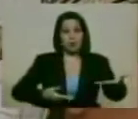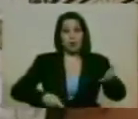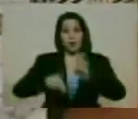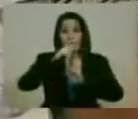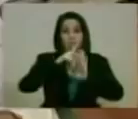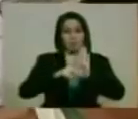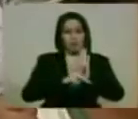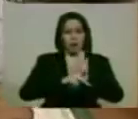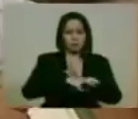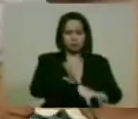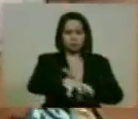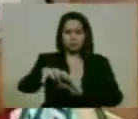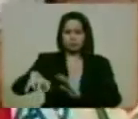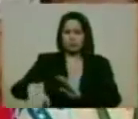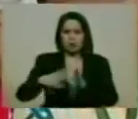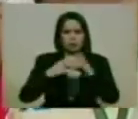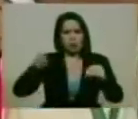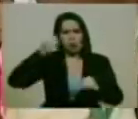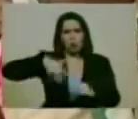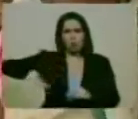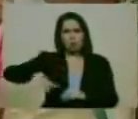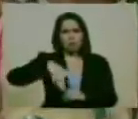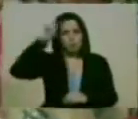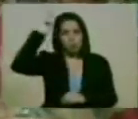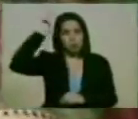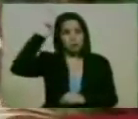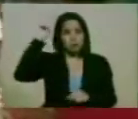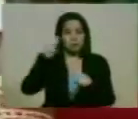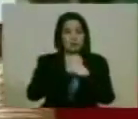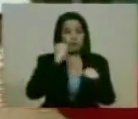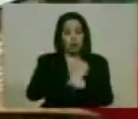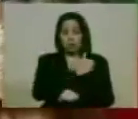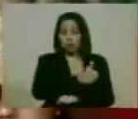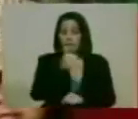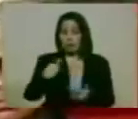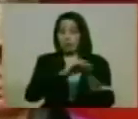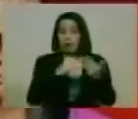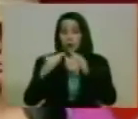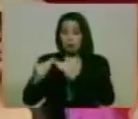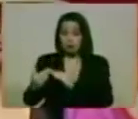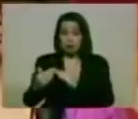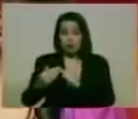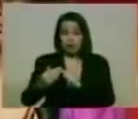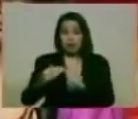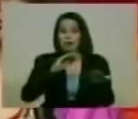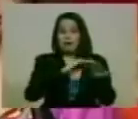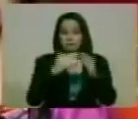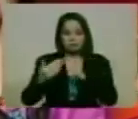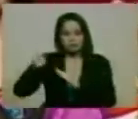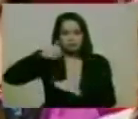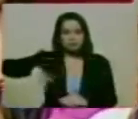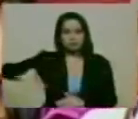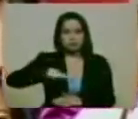sectorial, que también fue elaborado y trabajado con cada una de las comunidades, con cada uno de los pueblos. Ahí